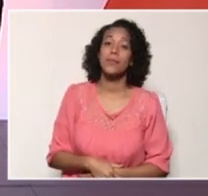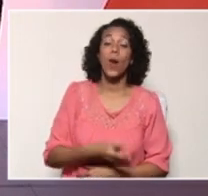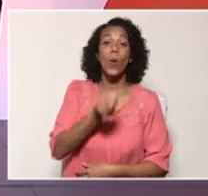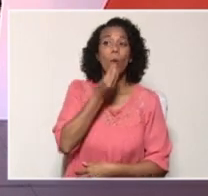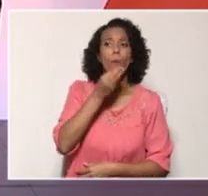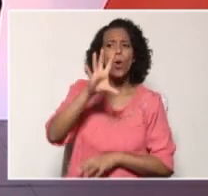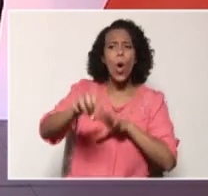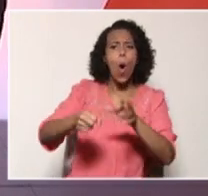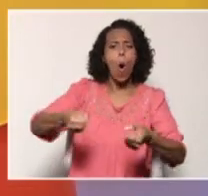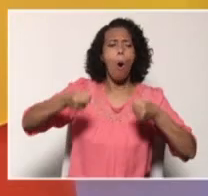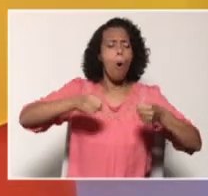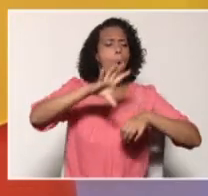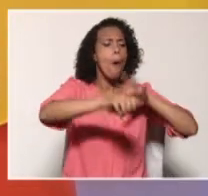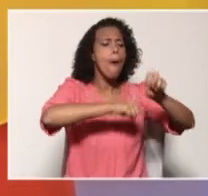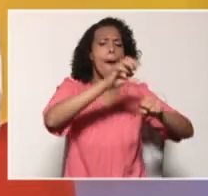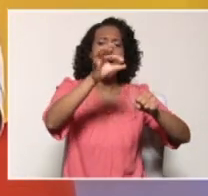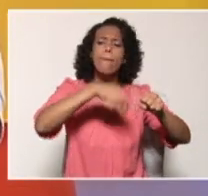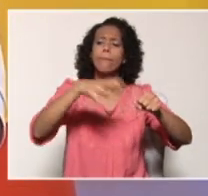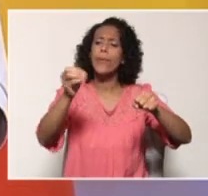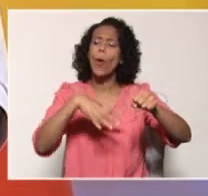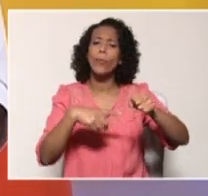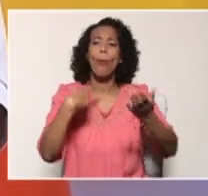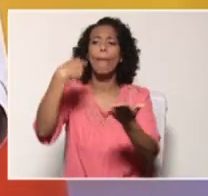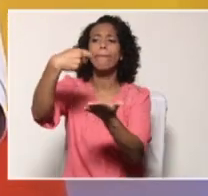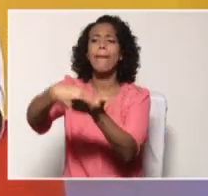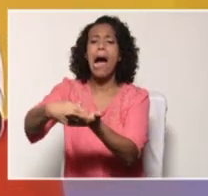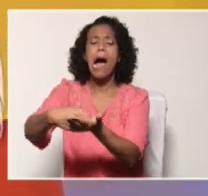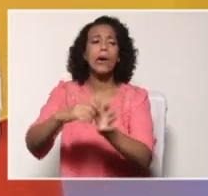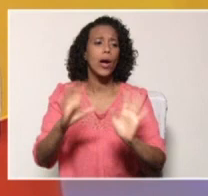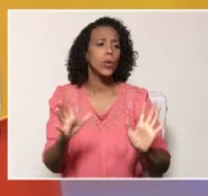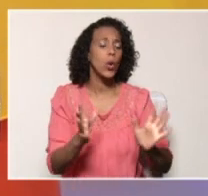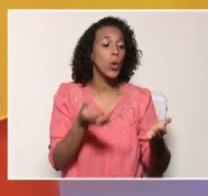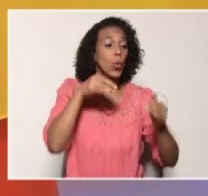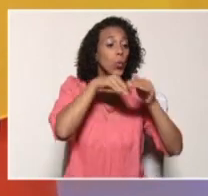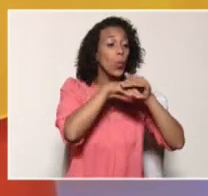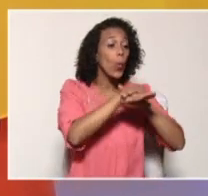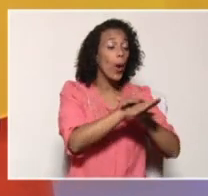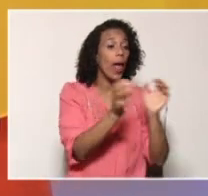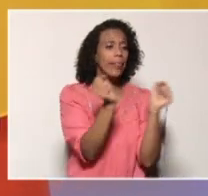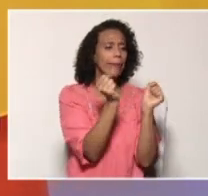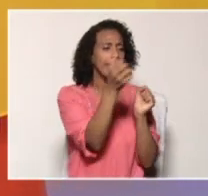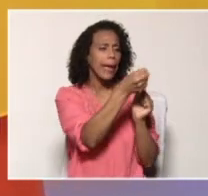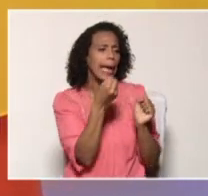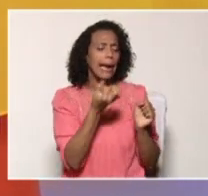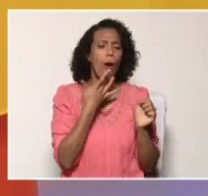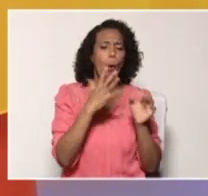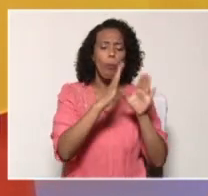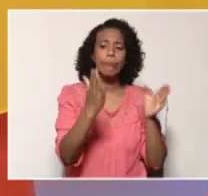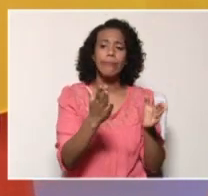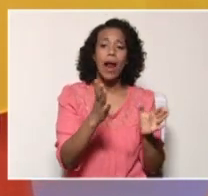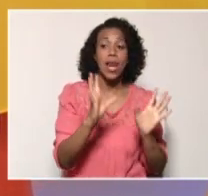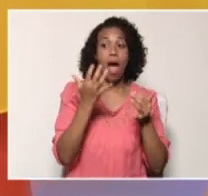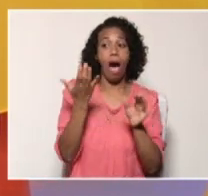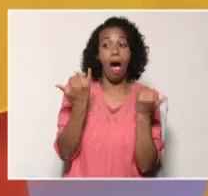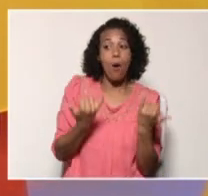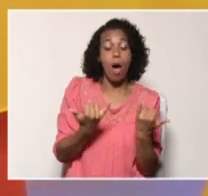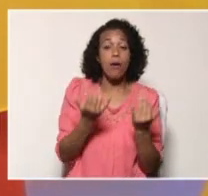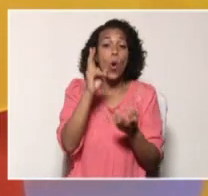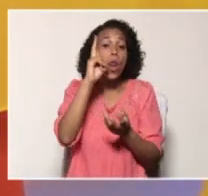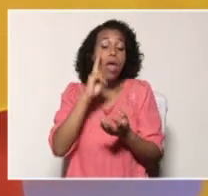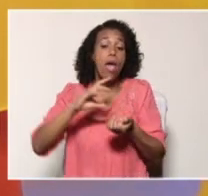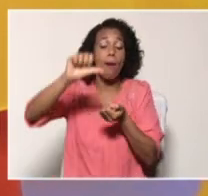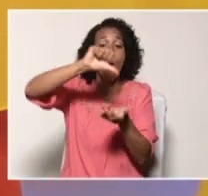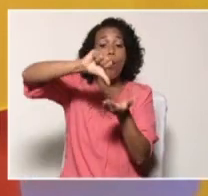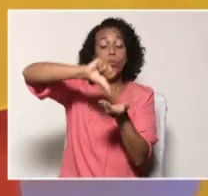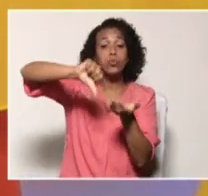Los compro, los adquiero, los almaceno, hago el proceso de higienización.